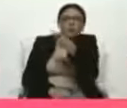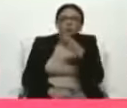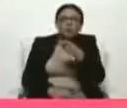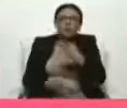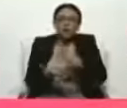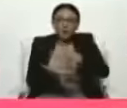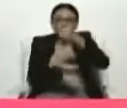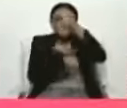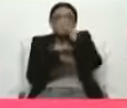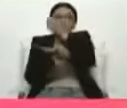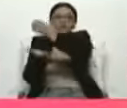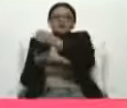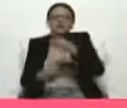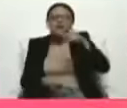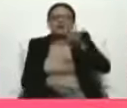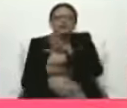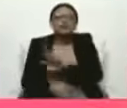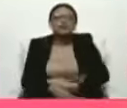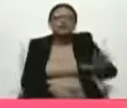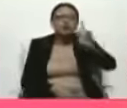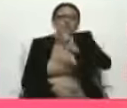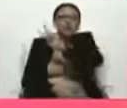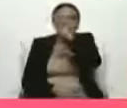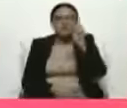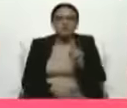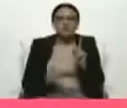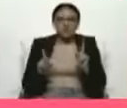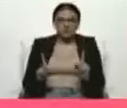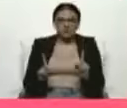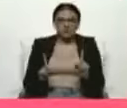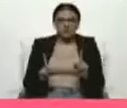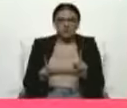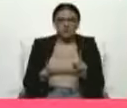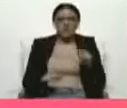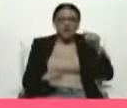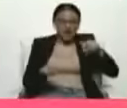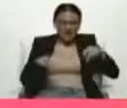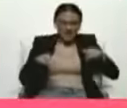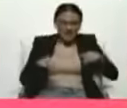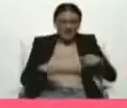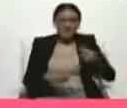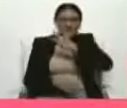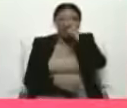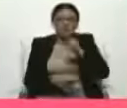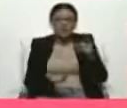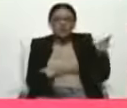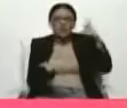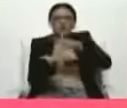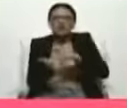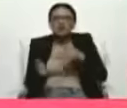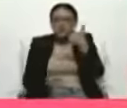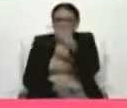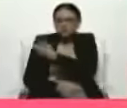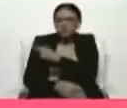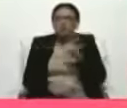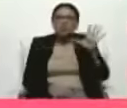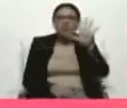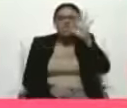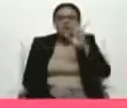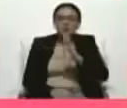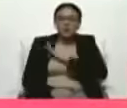chavista. Llegaron aquí a Venezuela vacunas China y vacunas